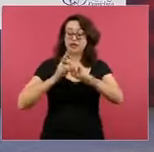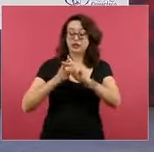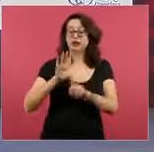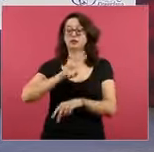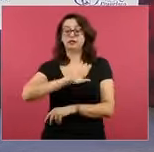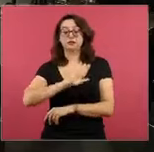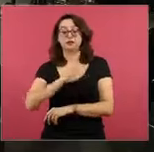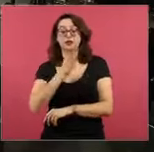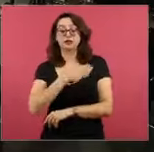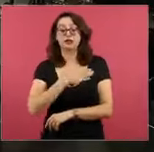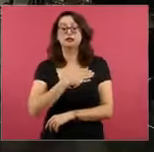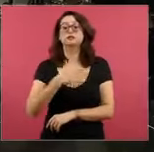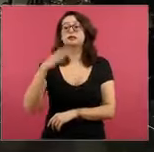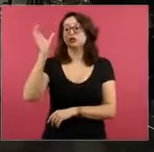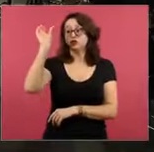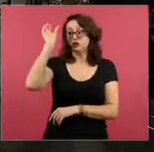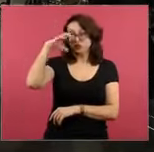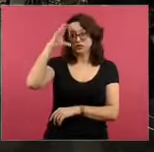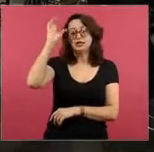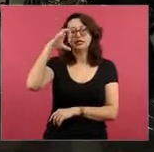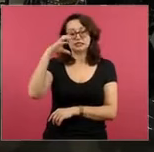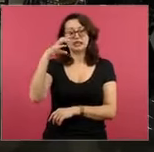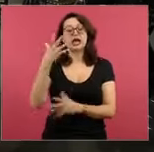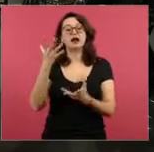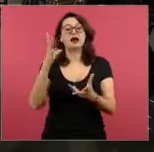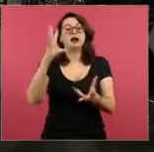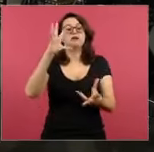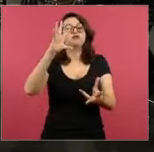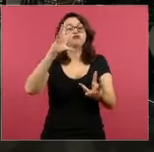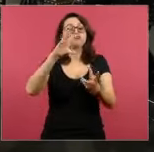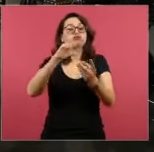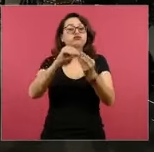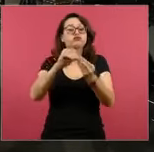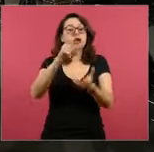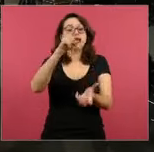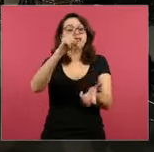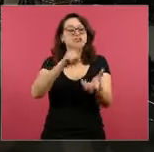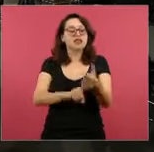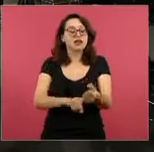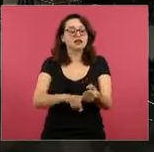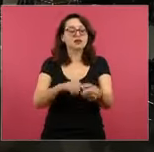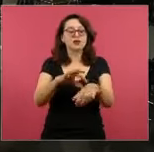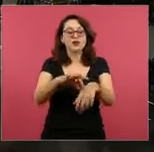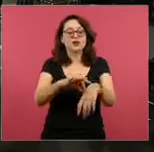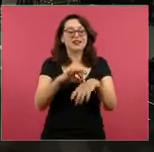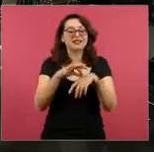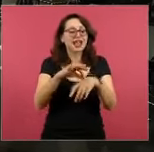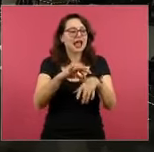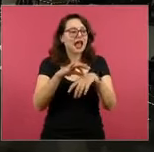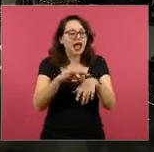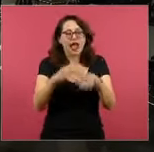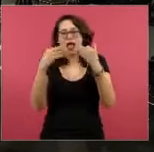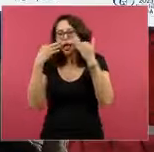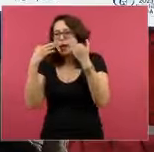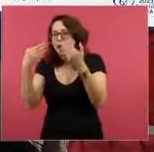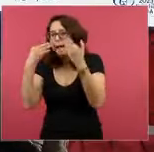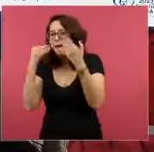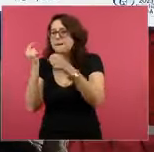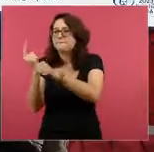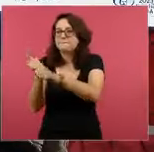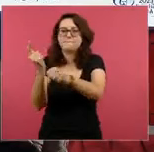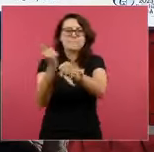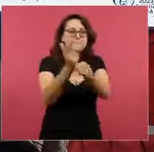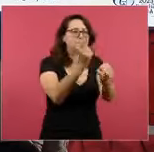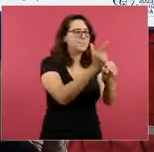ciencias, etcétera, se aprenderán, pero se aprenderán de una forma más significativa, se aprenderán de una manera diferente,